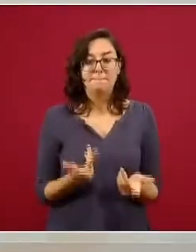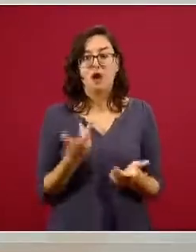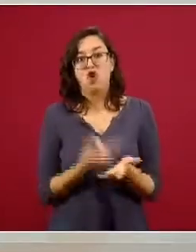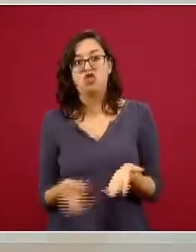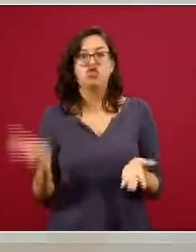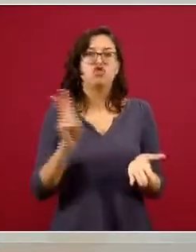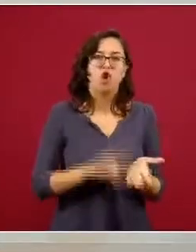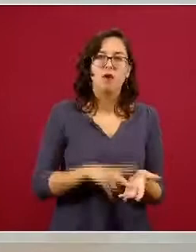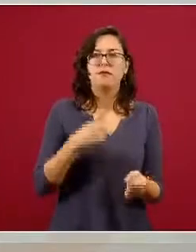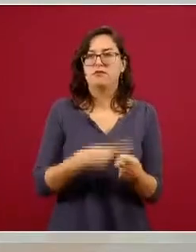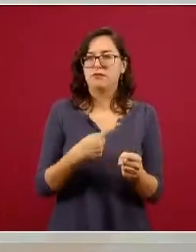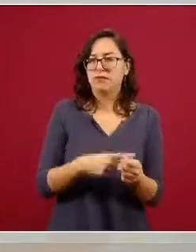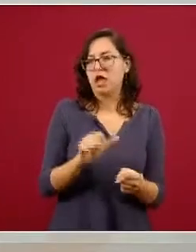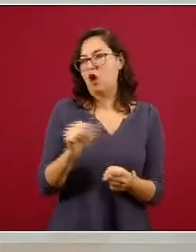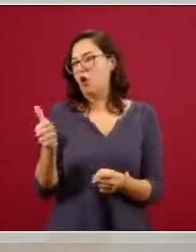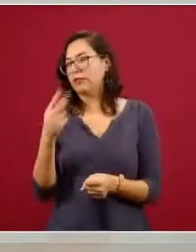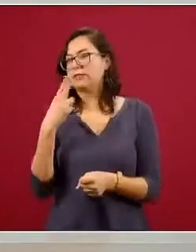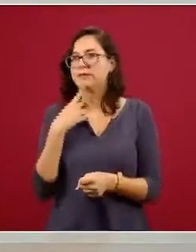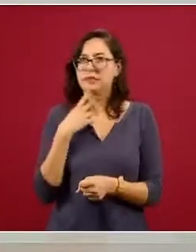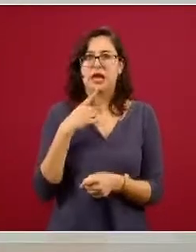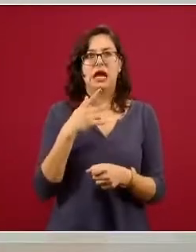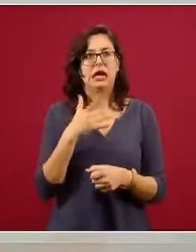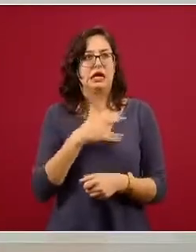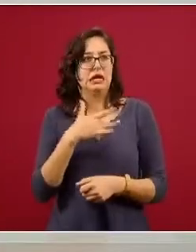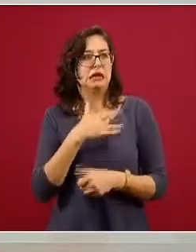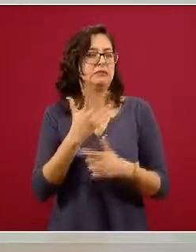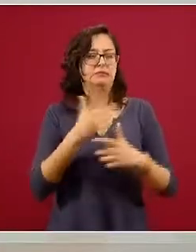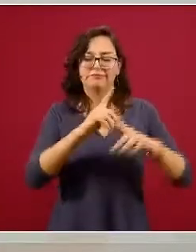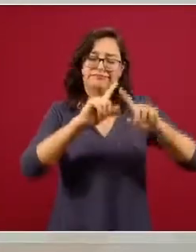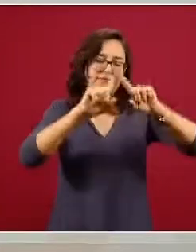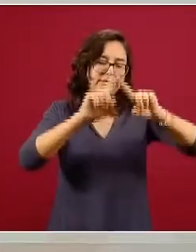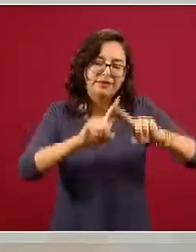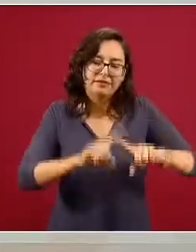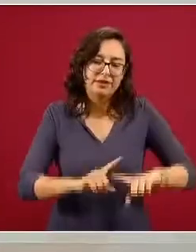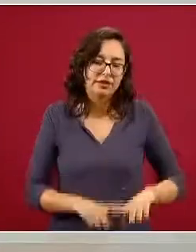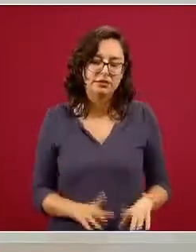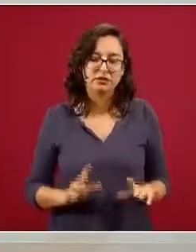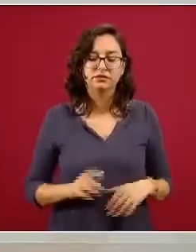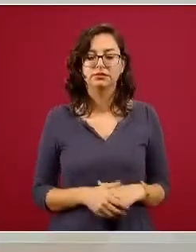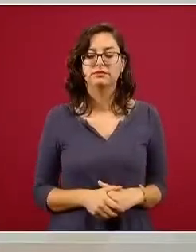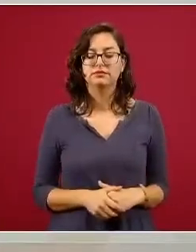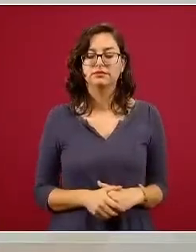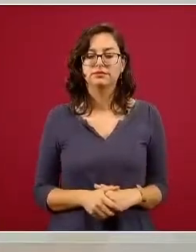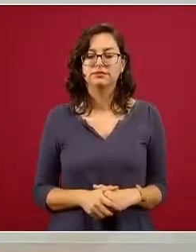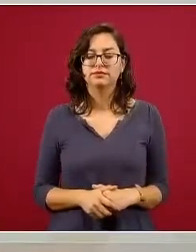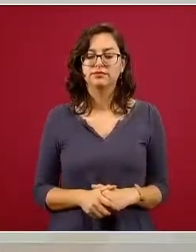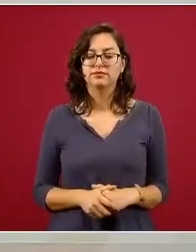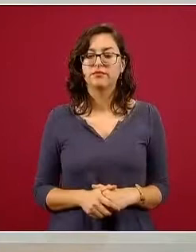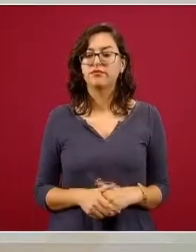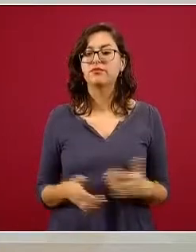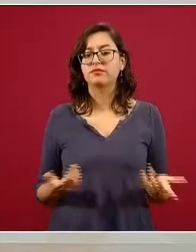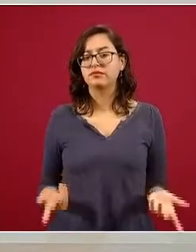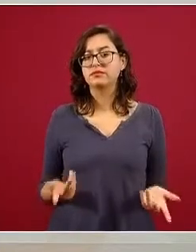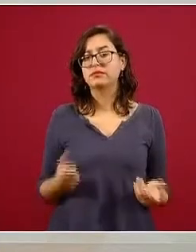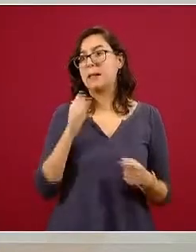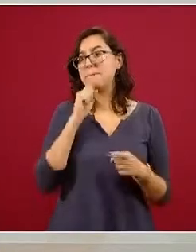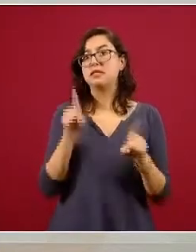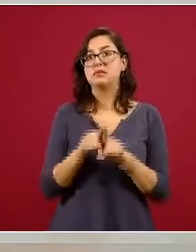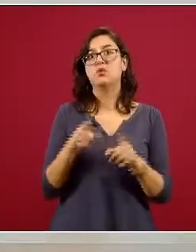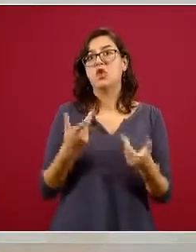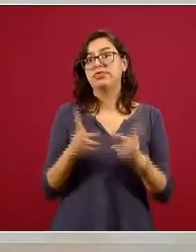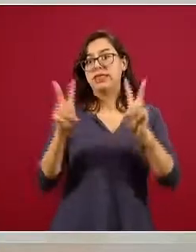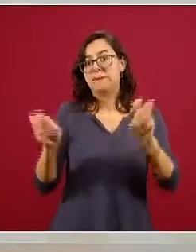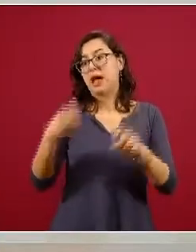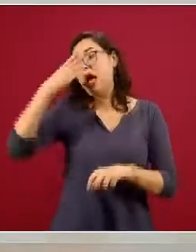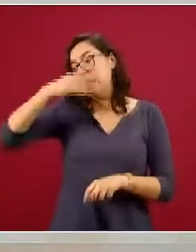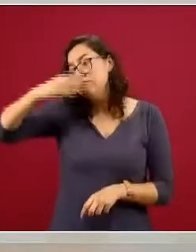de también tener diabetes o enfermedad cardiovascular. Por otro lado, también con la experiencia en influenza también se vio que